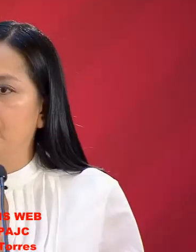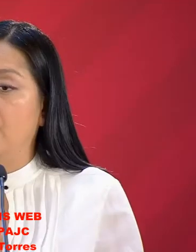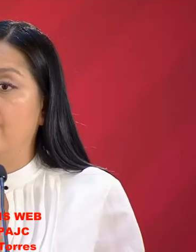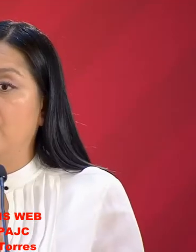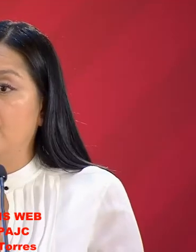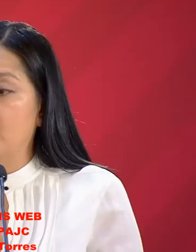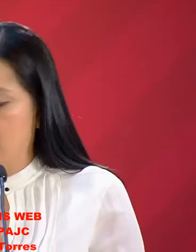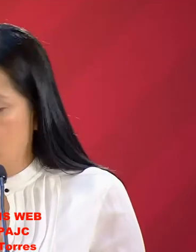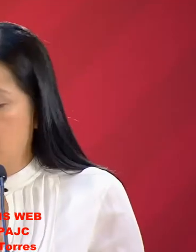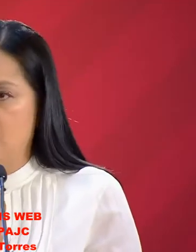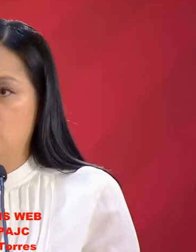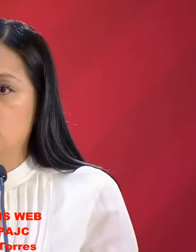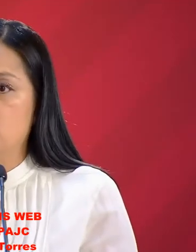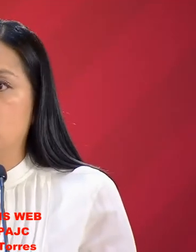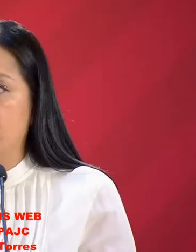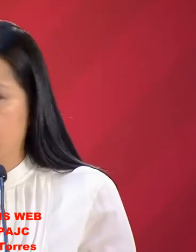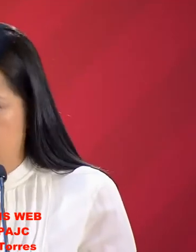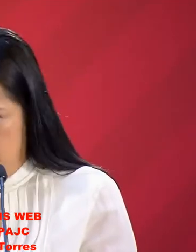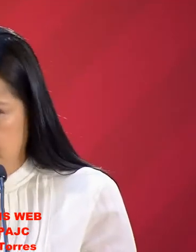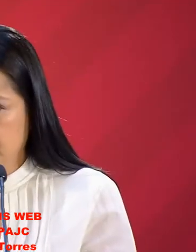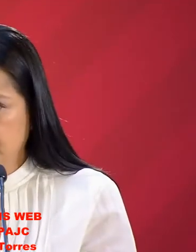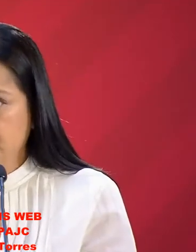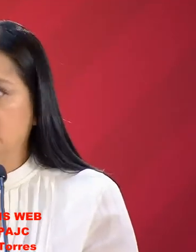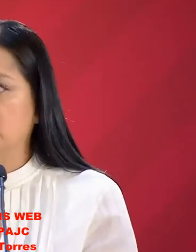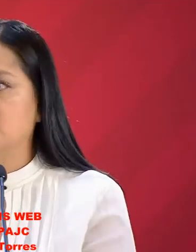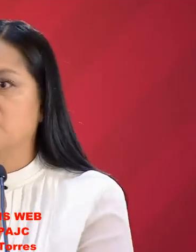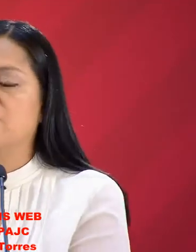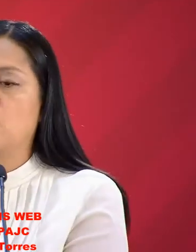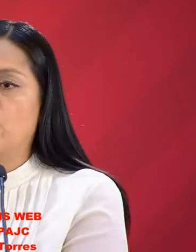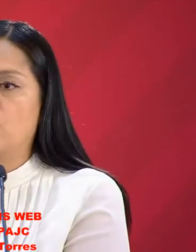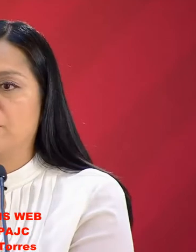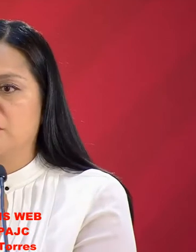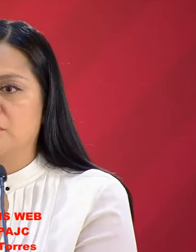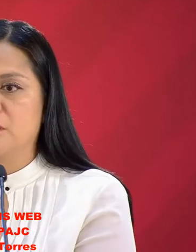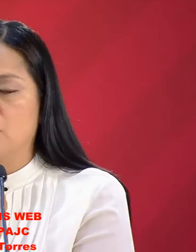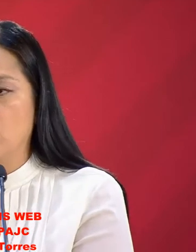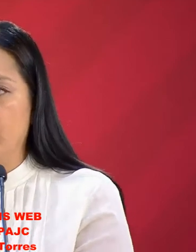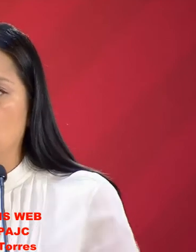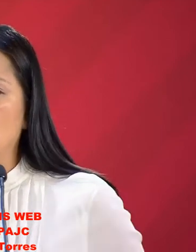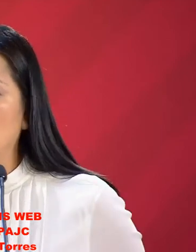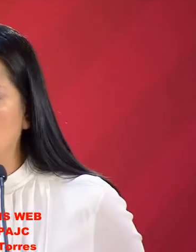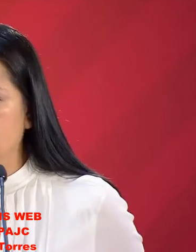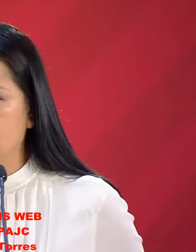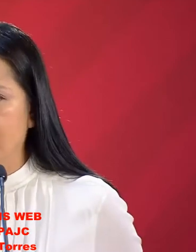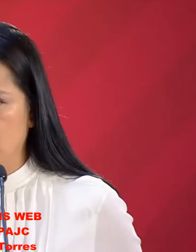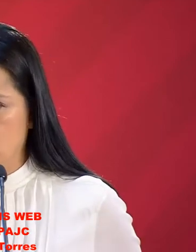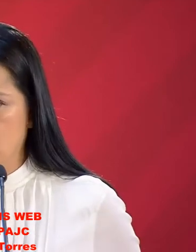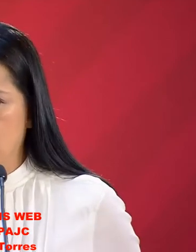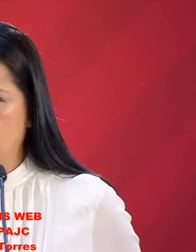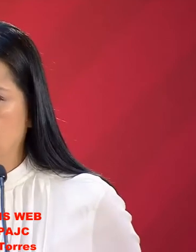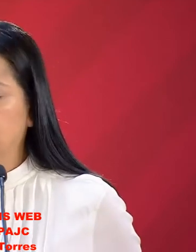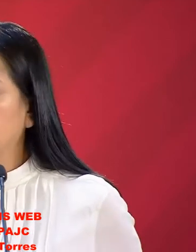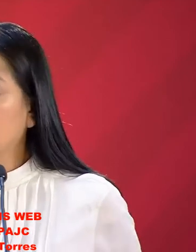fue, para elevar el indicador de inclusión educativa, se certificó por competencias en convenio con los